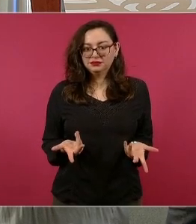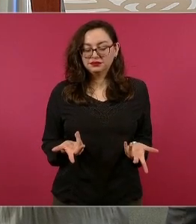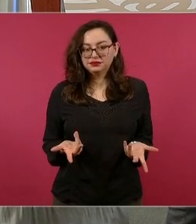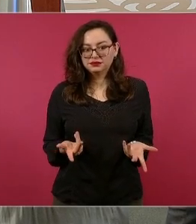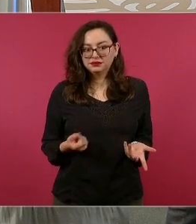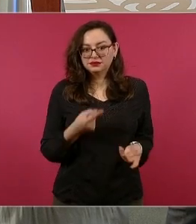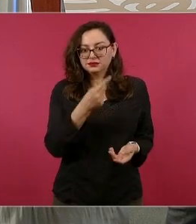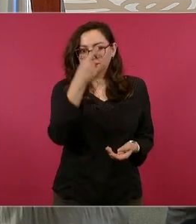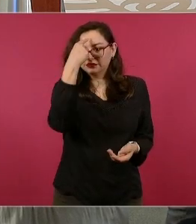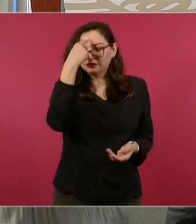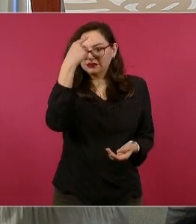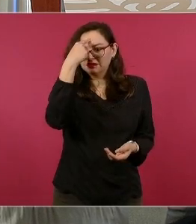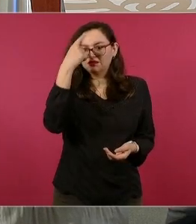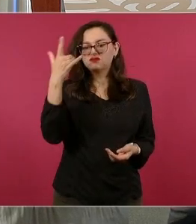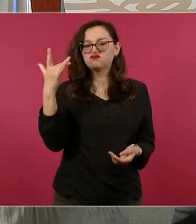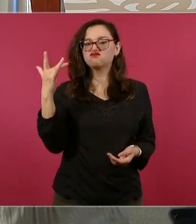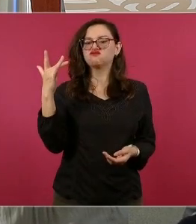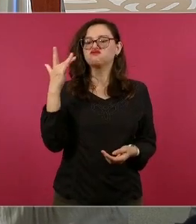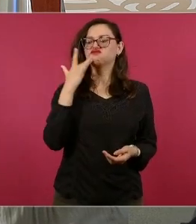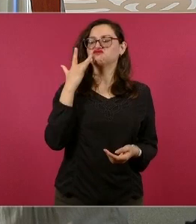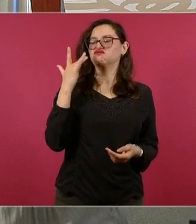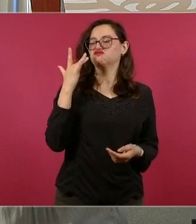Es un clasismo,